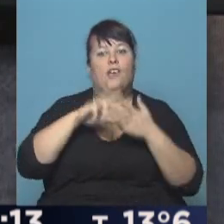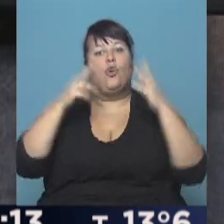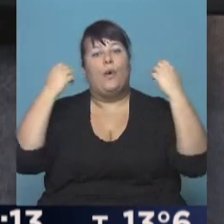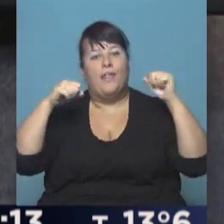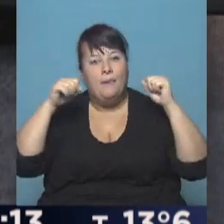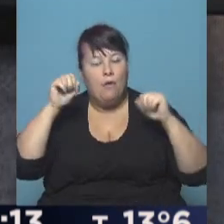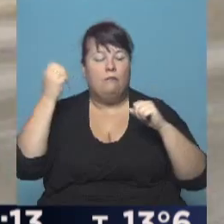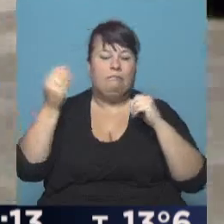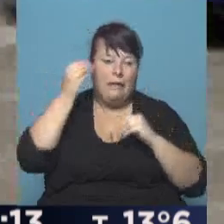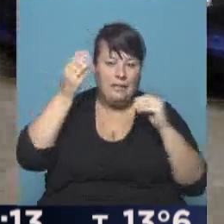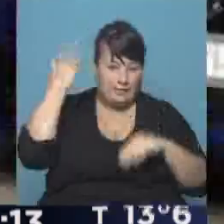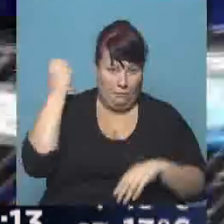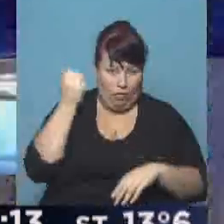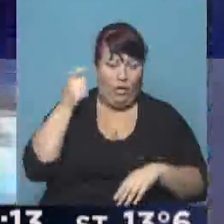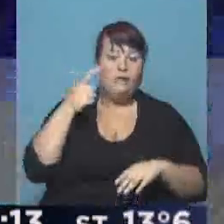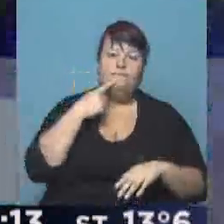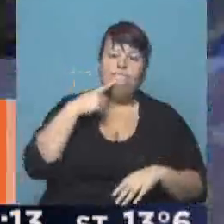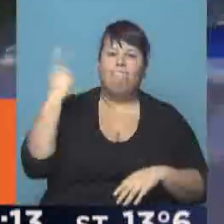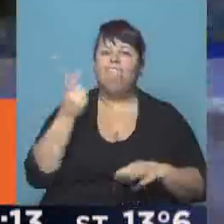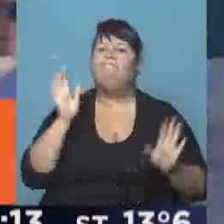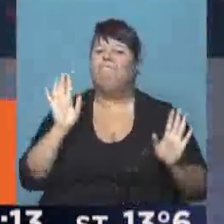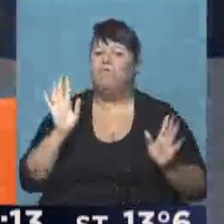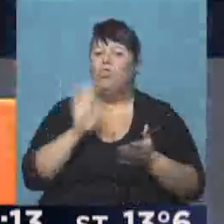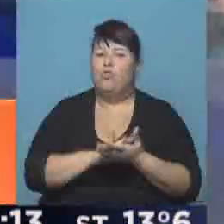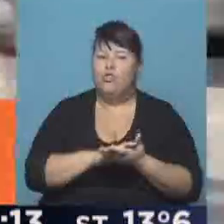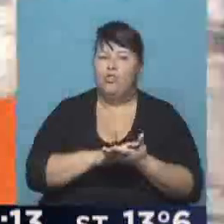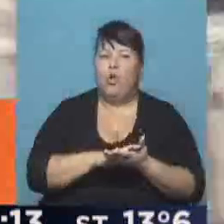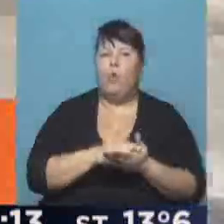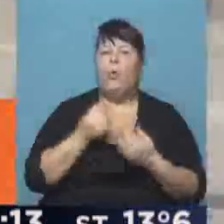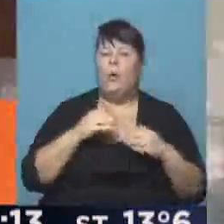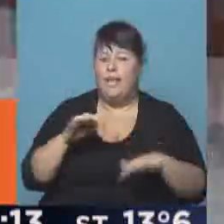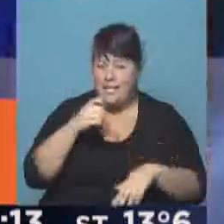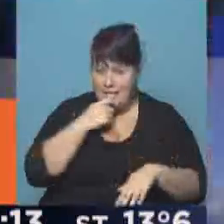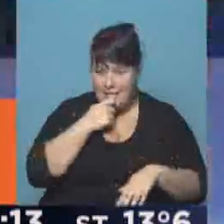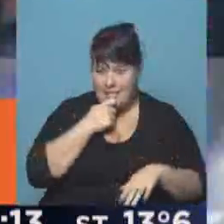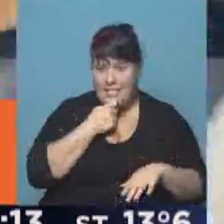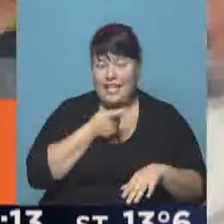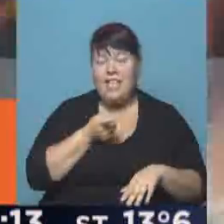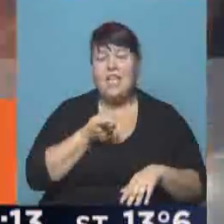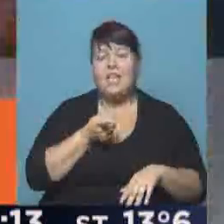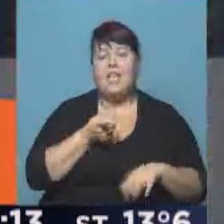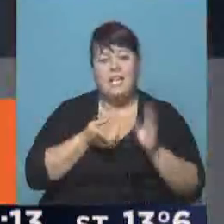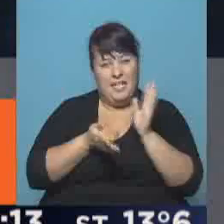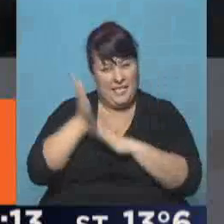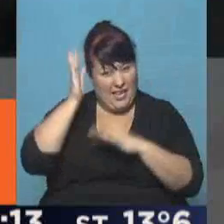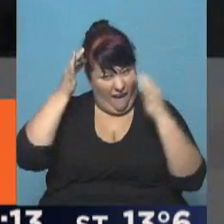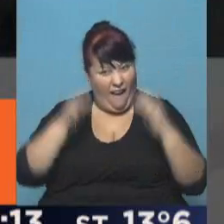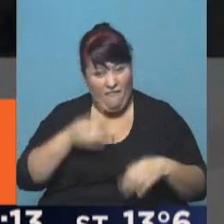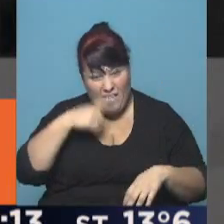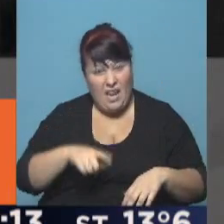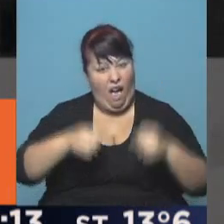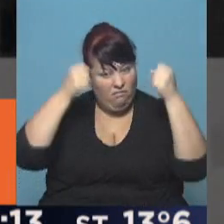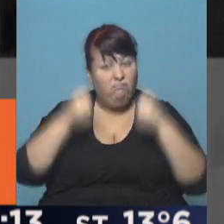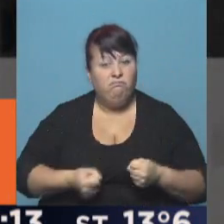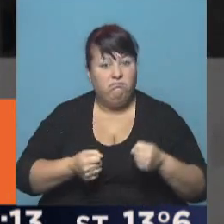más importantes? La duda que poníamos todos respecto de la situación, ¿se irá definitivamente, tomará